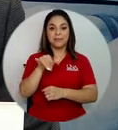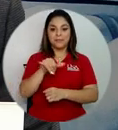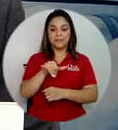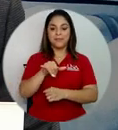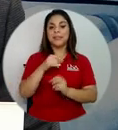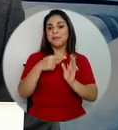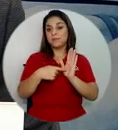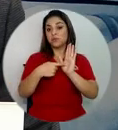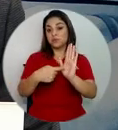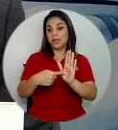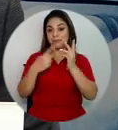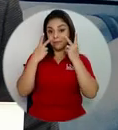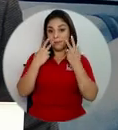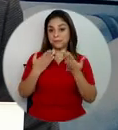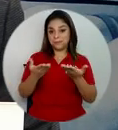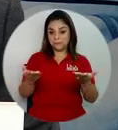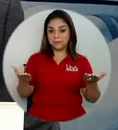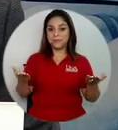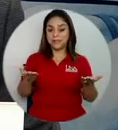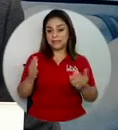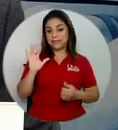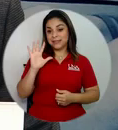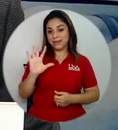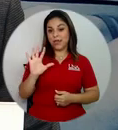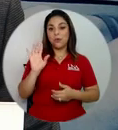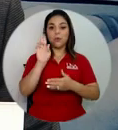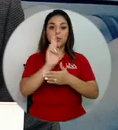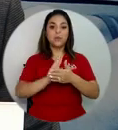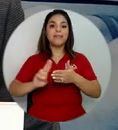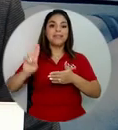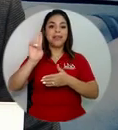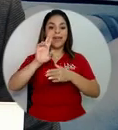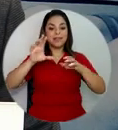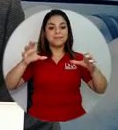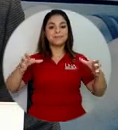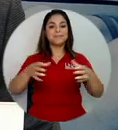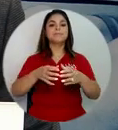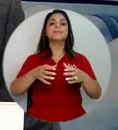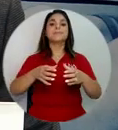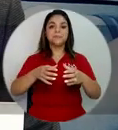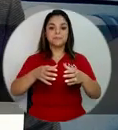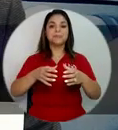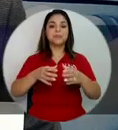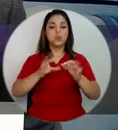y de demostrar que las 5 universidades